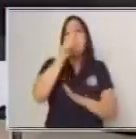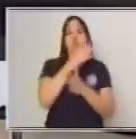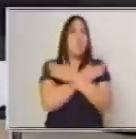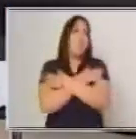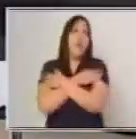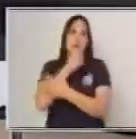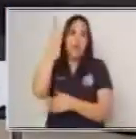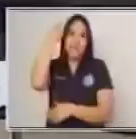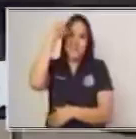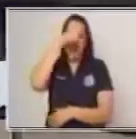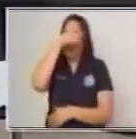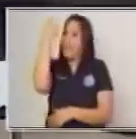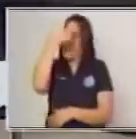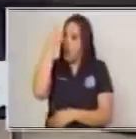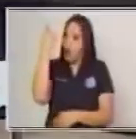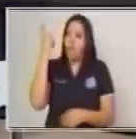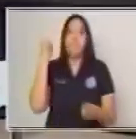Trabajo,